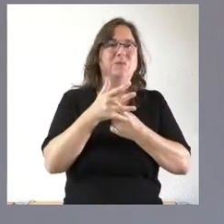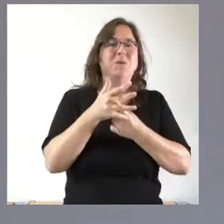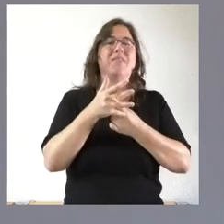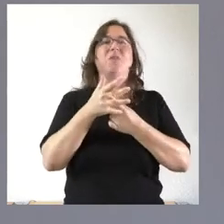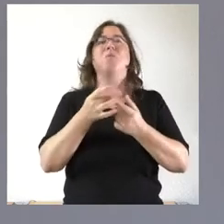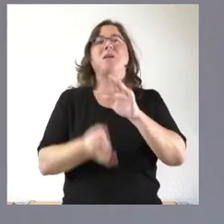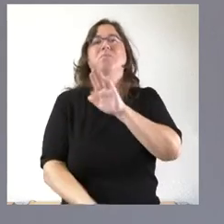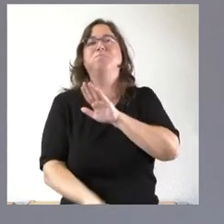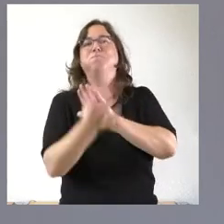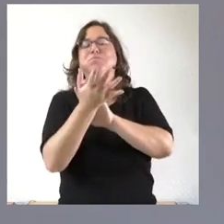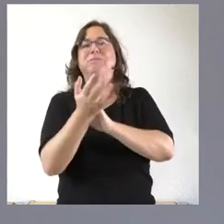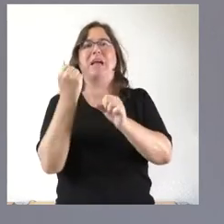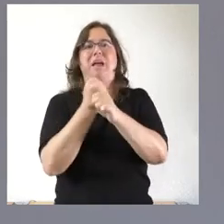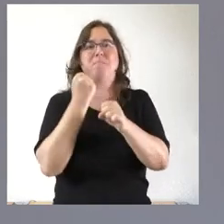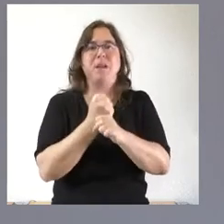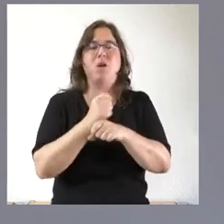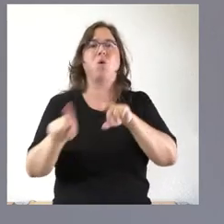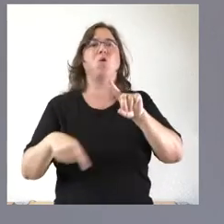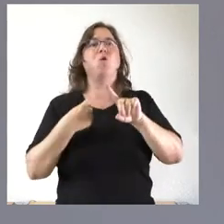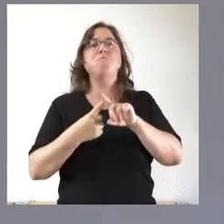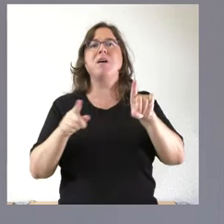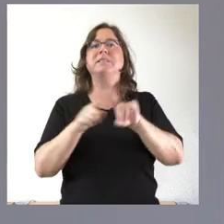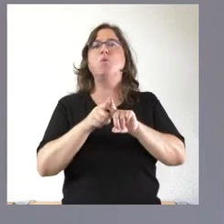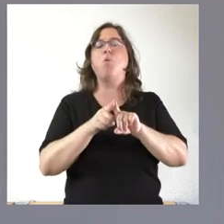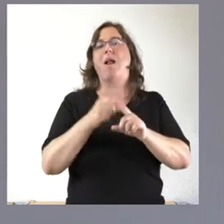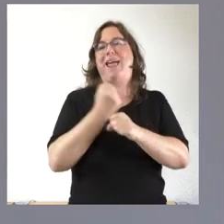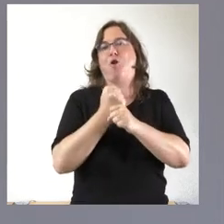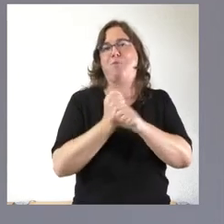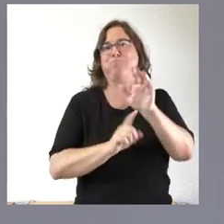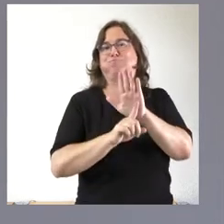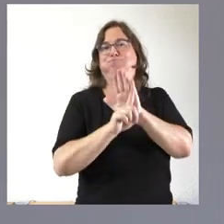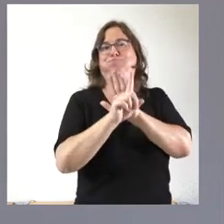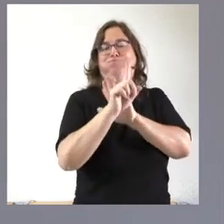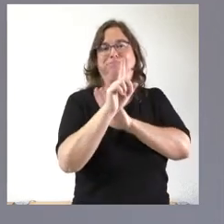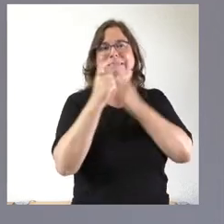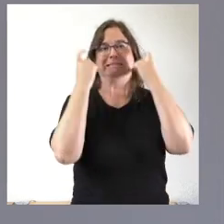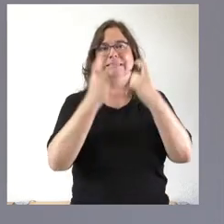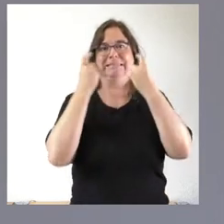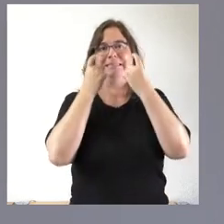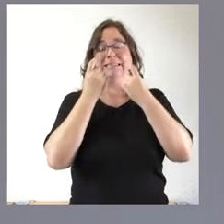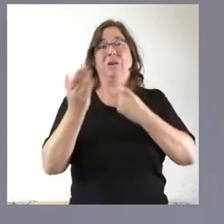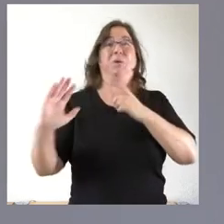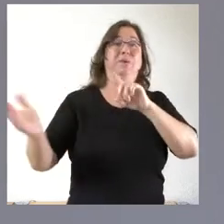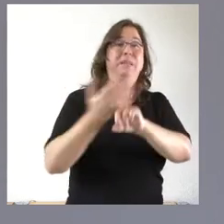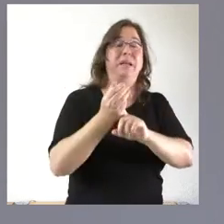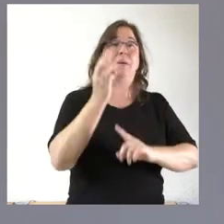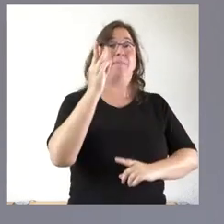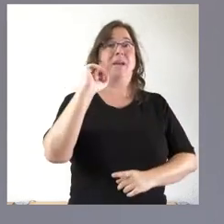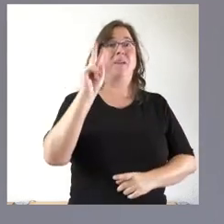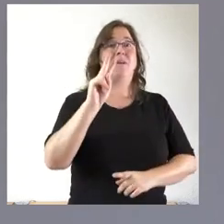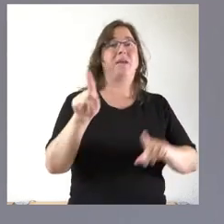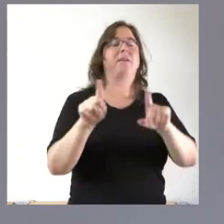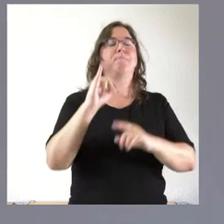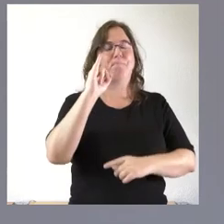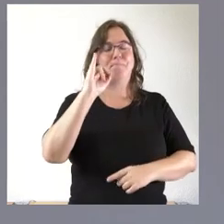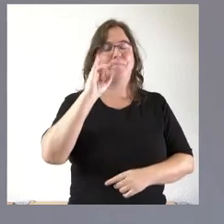la creación de empleo, el crecimiento económico, de consolidar cuanto antes alcanzar el nivel de PIB que tuvimos antes de la pandemia, pero también